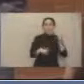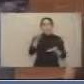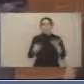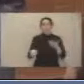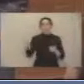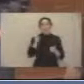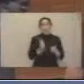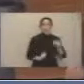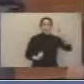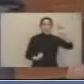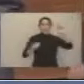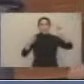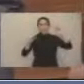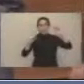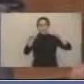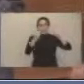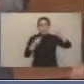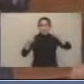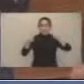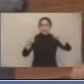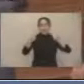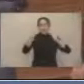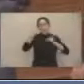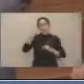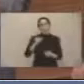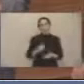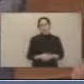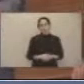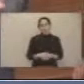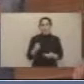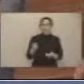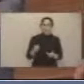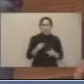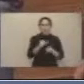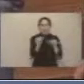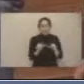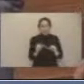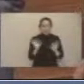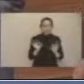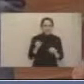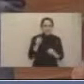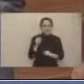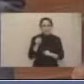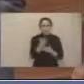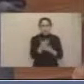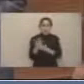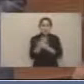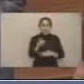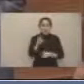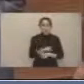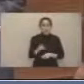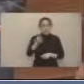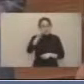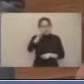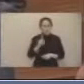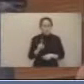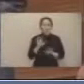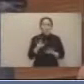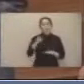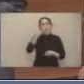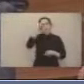bajas va a ser menor claro Yo no sé si usted con ese tono parroquial estas cosas se las ha estudiado no pero convendría que